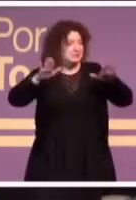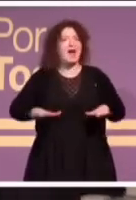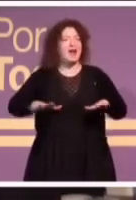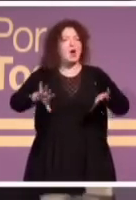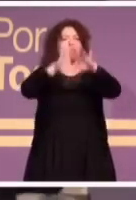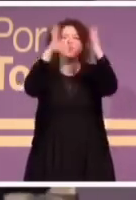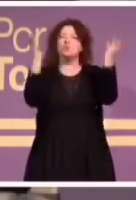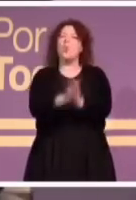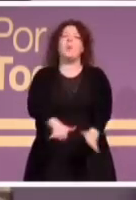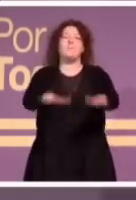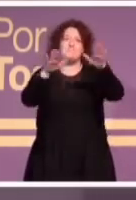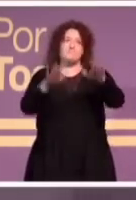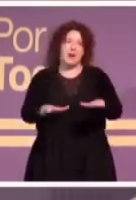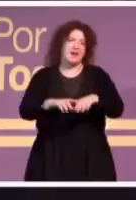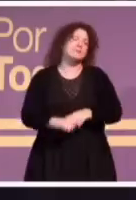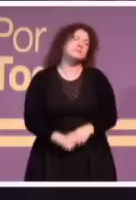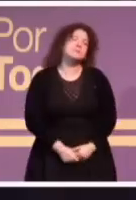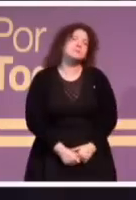mundo.